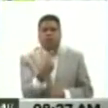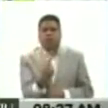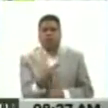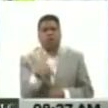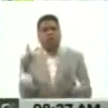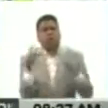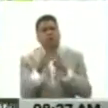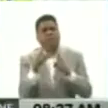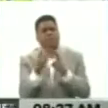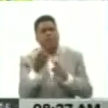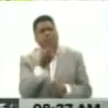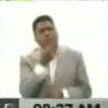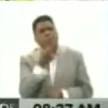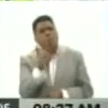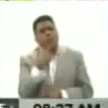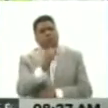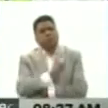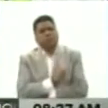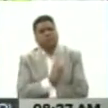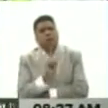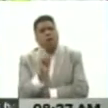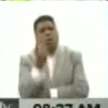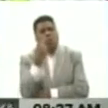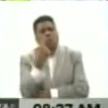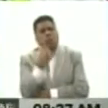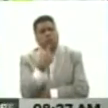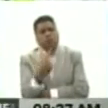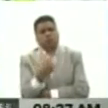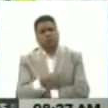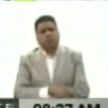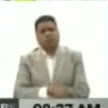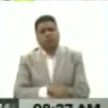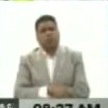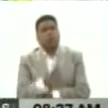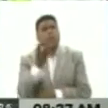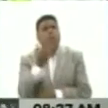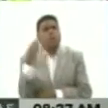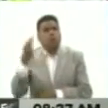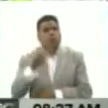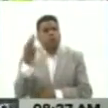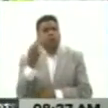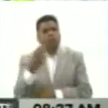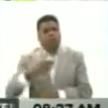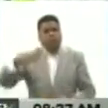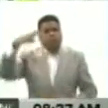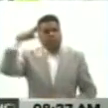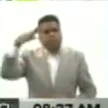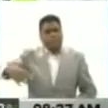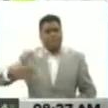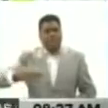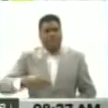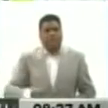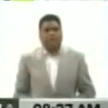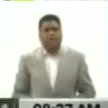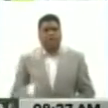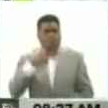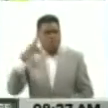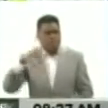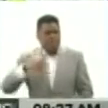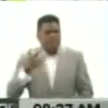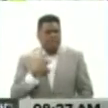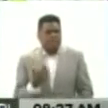palabra muy bonita porque hubo uno de sus, ¿sabes? Que todo el tiempo los de casa militar, todo el tiempo andan ostusos. Y yo soy realista.